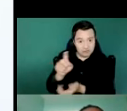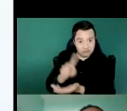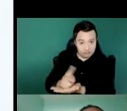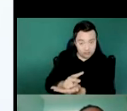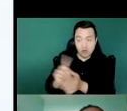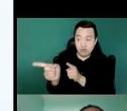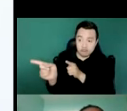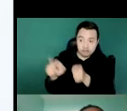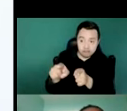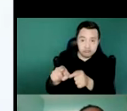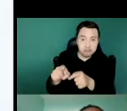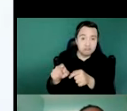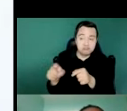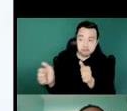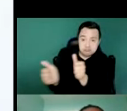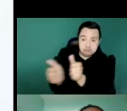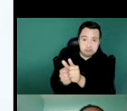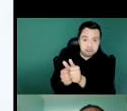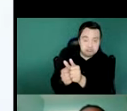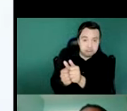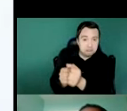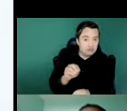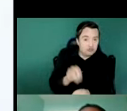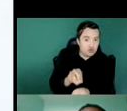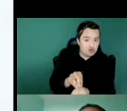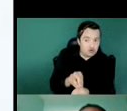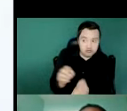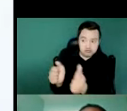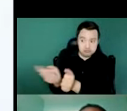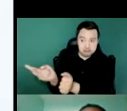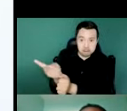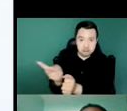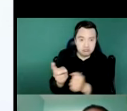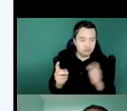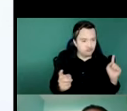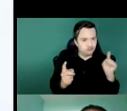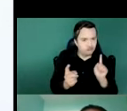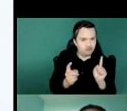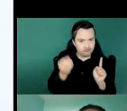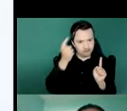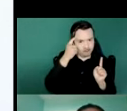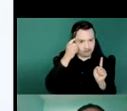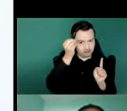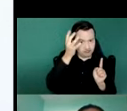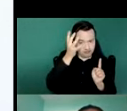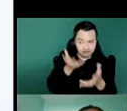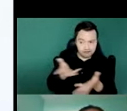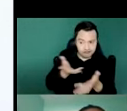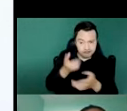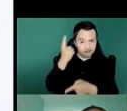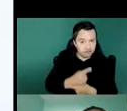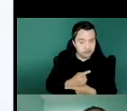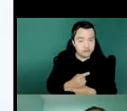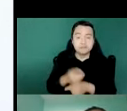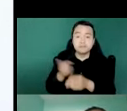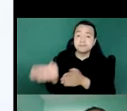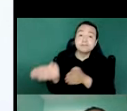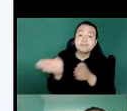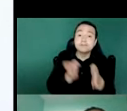del paciente, para garantizar el éxito de los tratamientos. Por otro lado, las ligas y